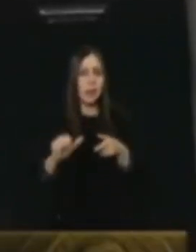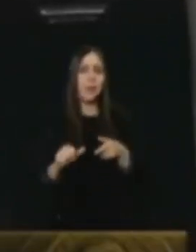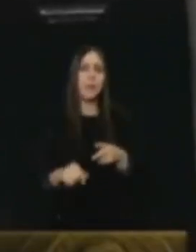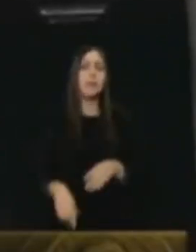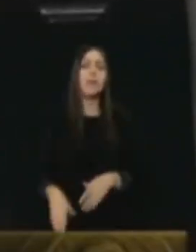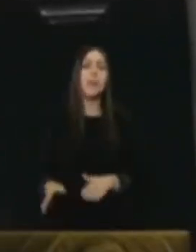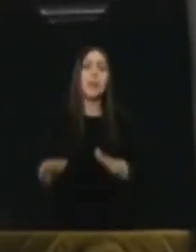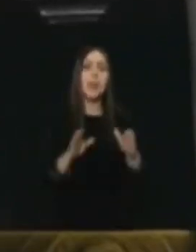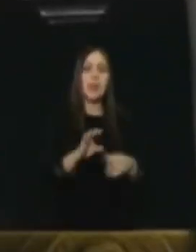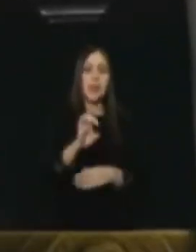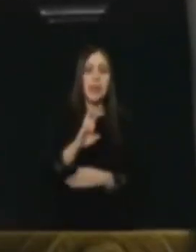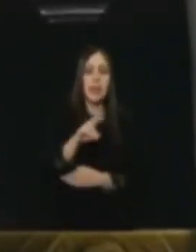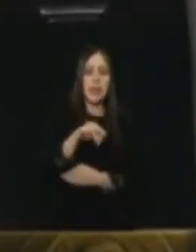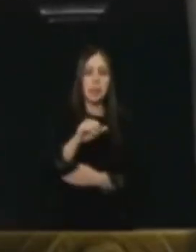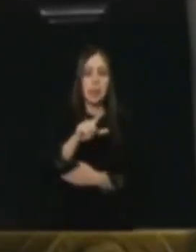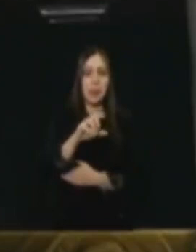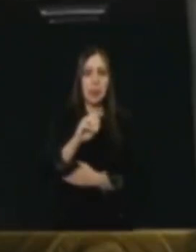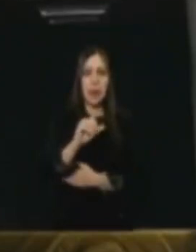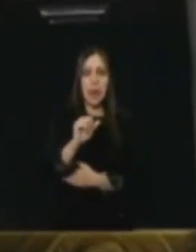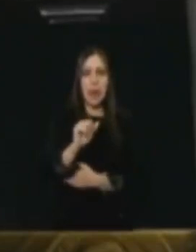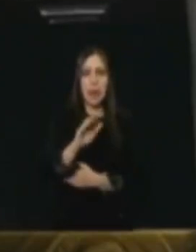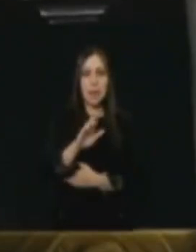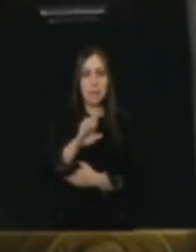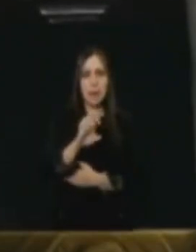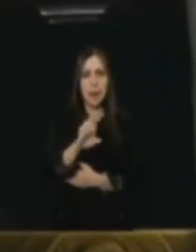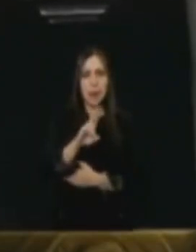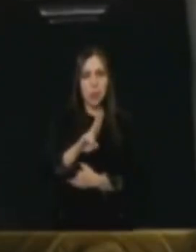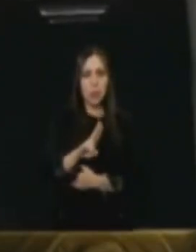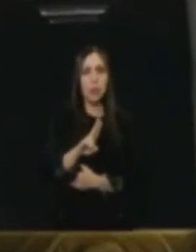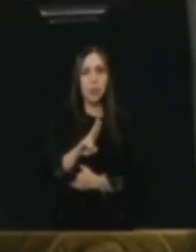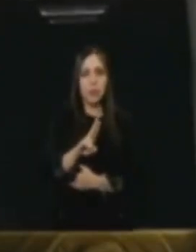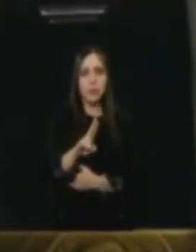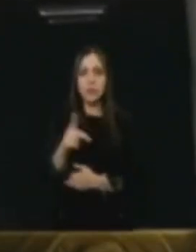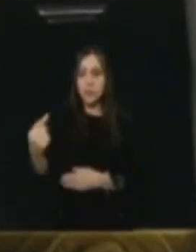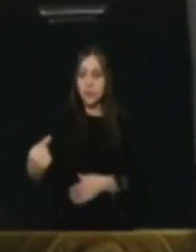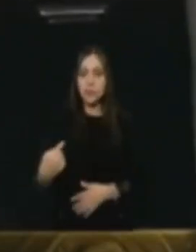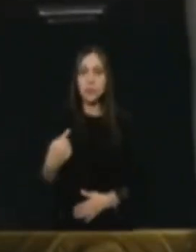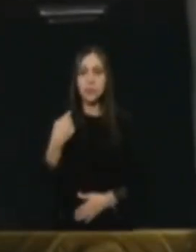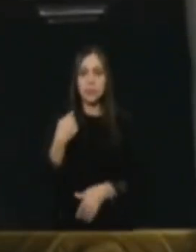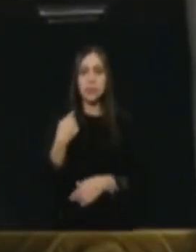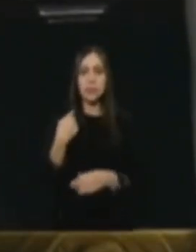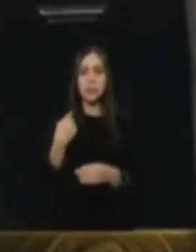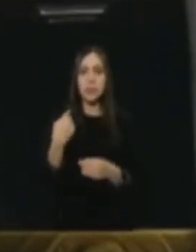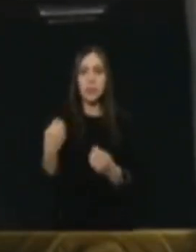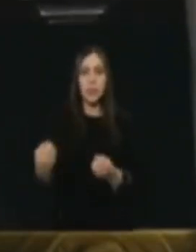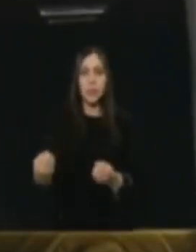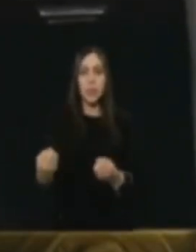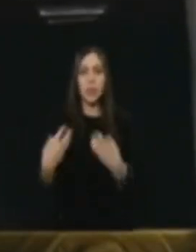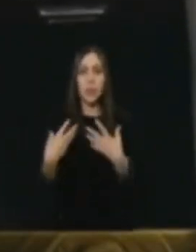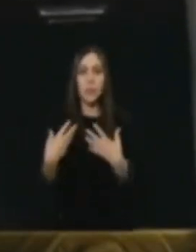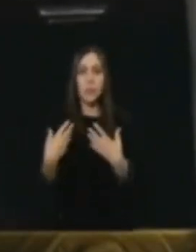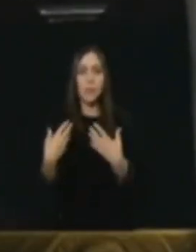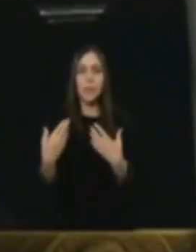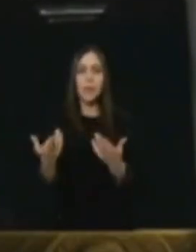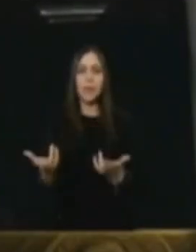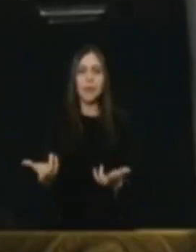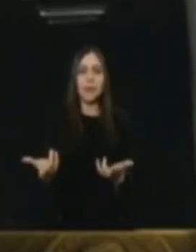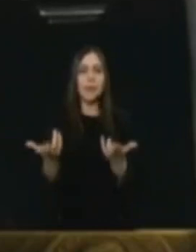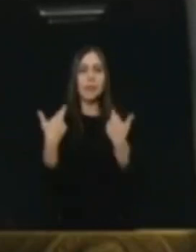Abreu Gómez. Hermilo Abreu nos dio el regalo de su